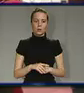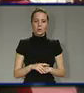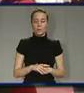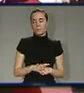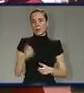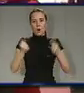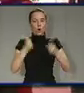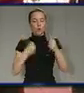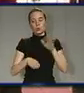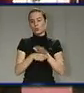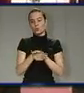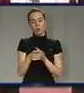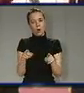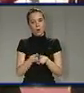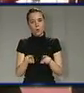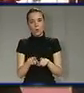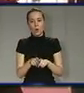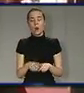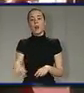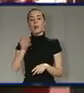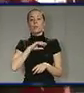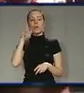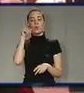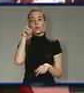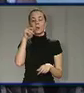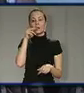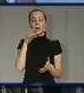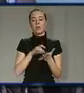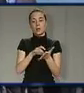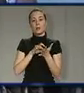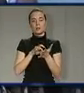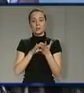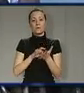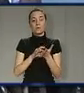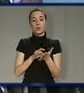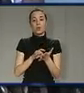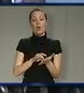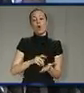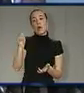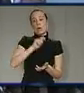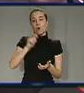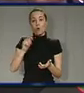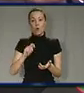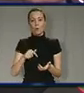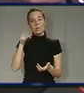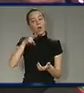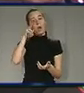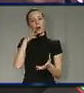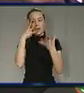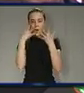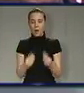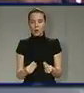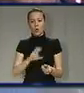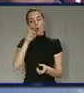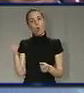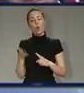la actualidad. Por su parte, la Diputación de Alicante reforzará el servicio con otro helicóptero... ...durante los meses de mayor afluencia de turistas. Vamos a reforzar